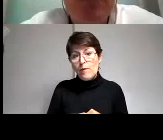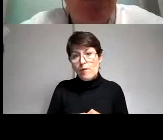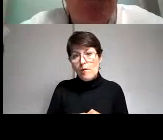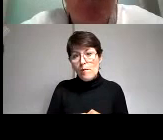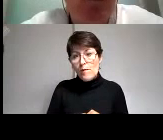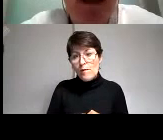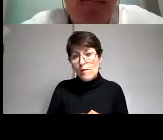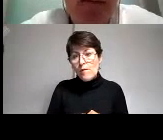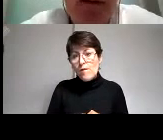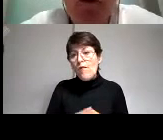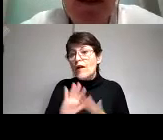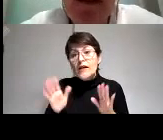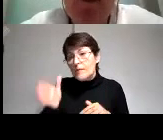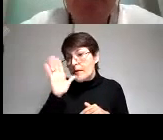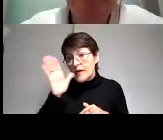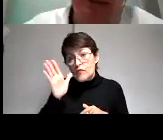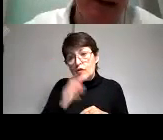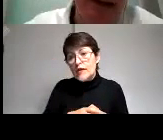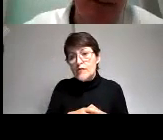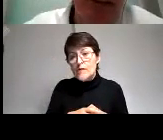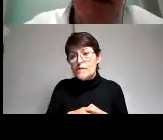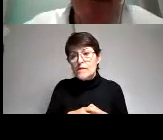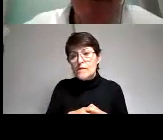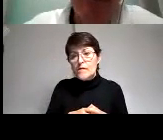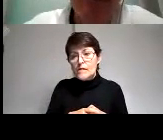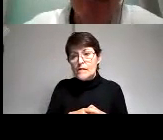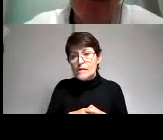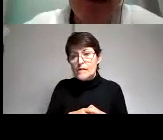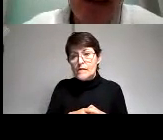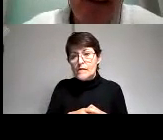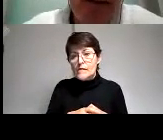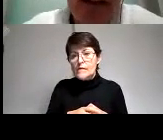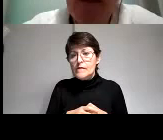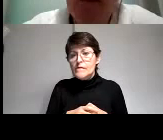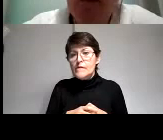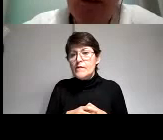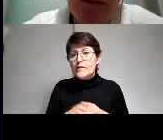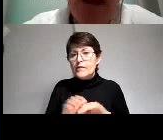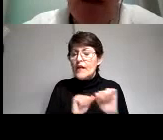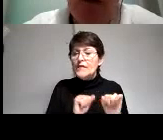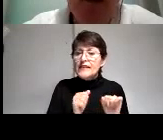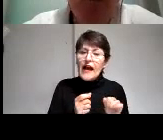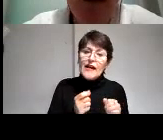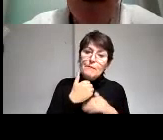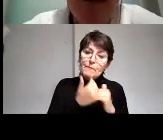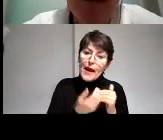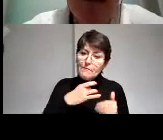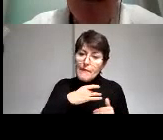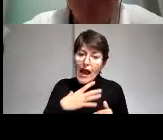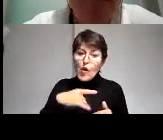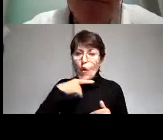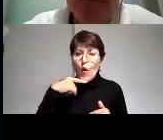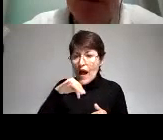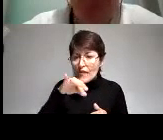Y básicamente eso, y beber mucho líquido y evitar, evidentemente, los cereales refinados, el pan blanco, el